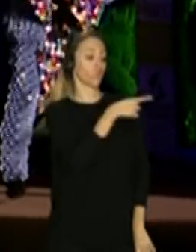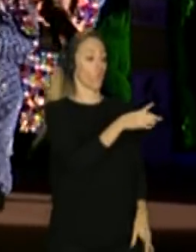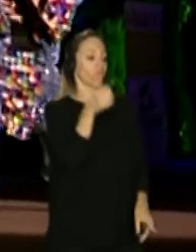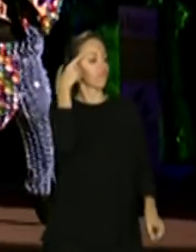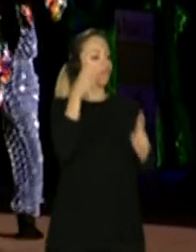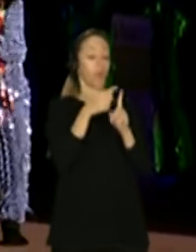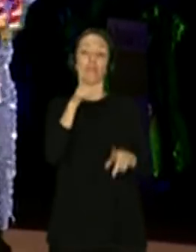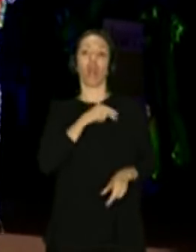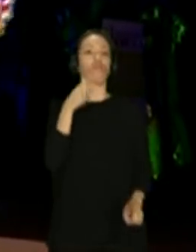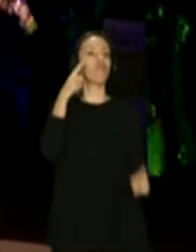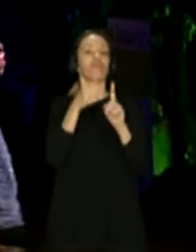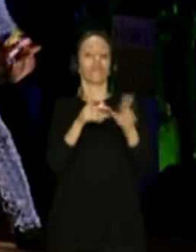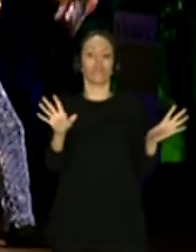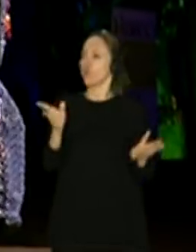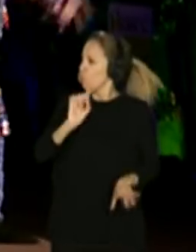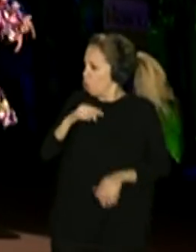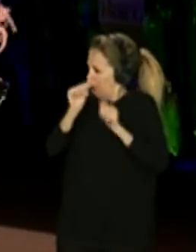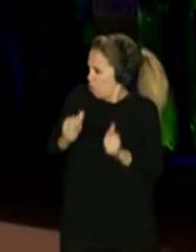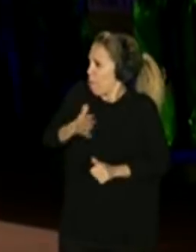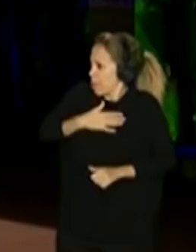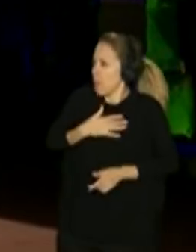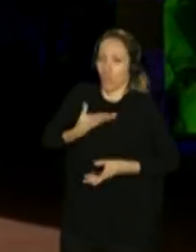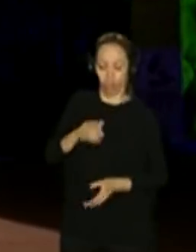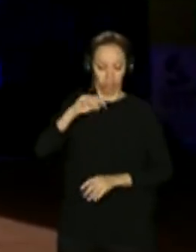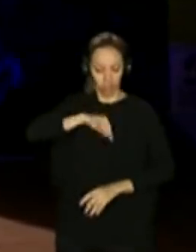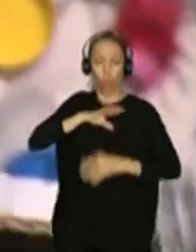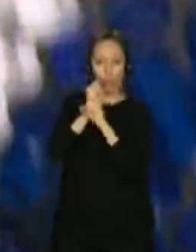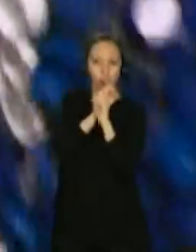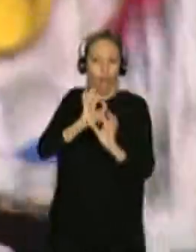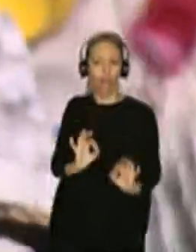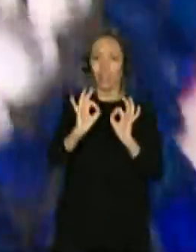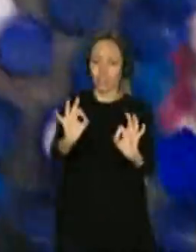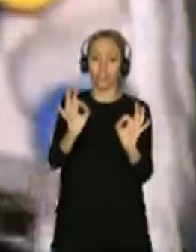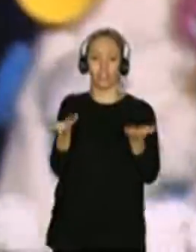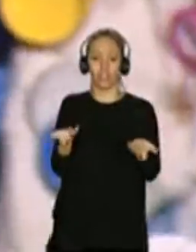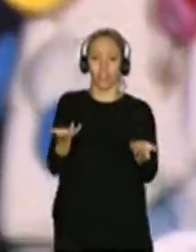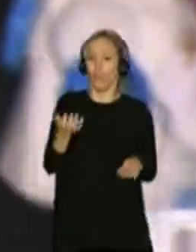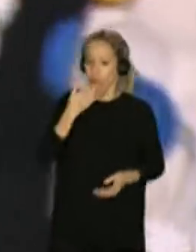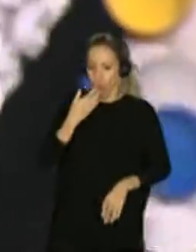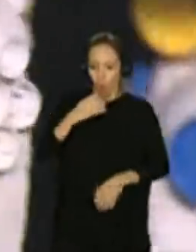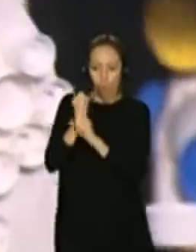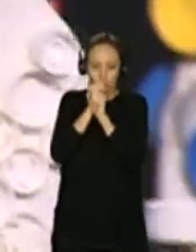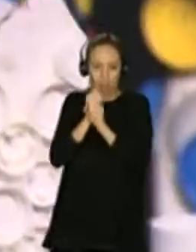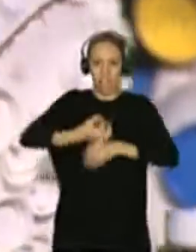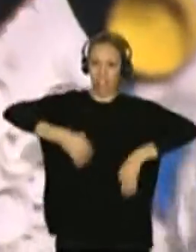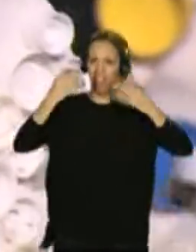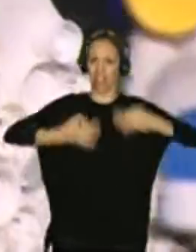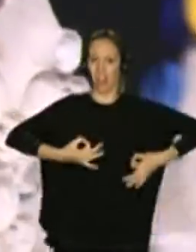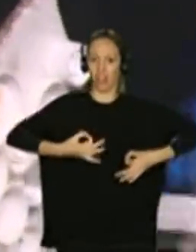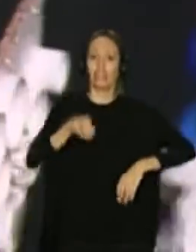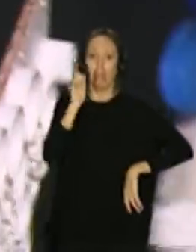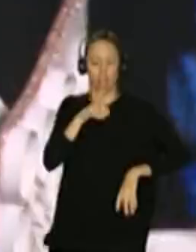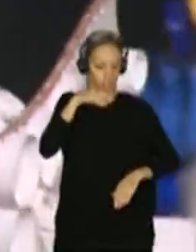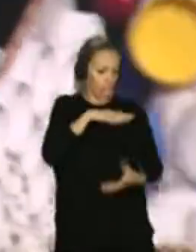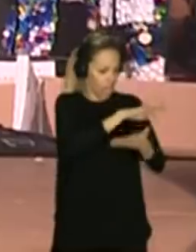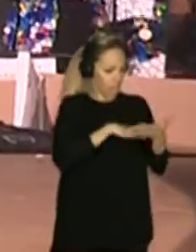premio, yo lo hago porque así es como siento ser murguero. Me has dicho que mi estilo no es de murga verdadera, yo pienso que la crítica no falta